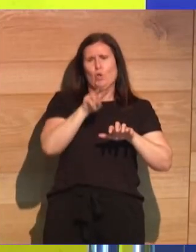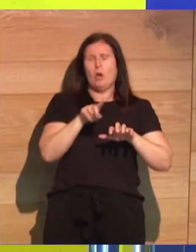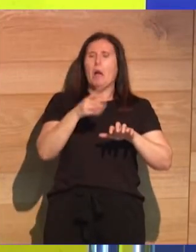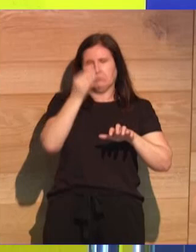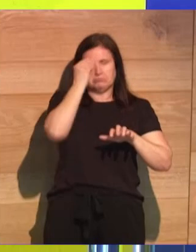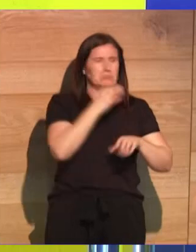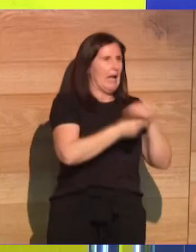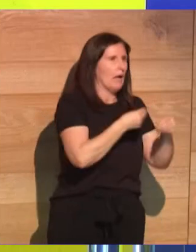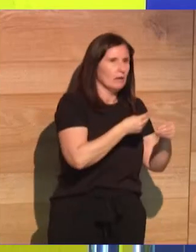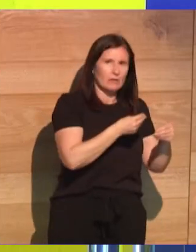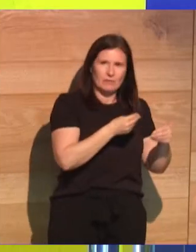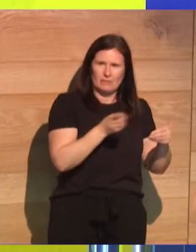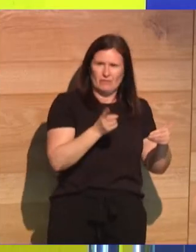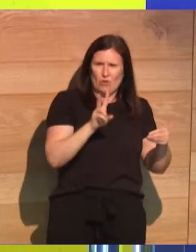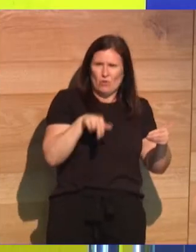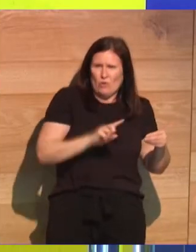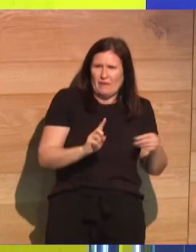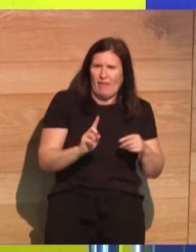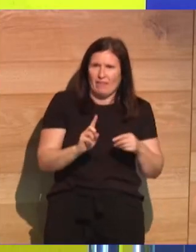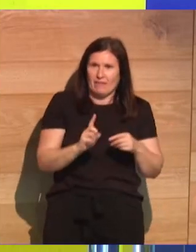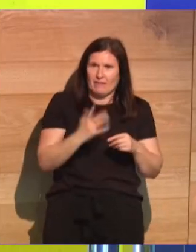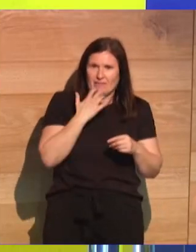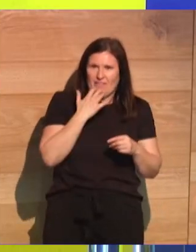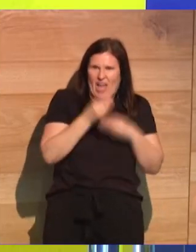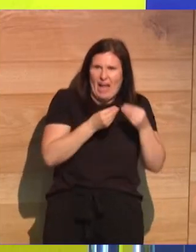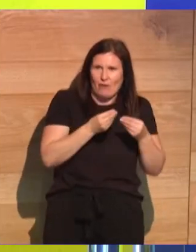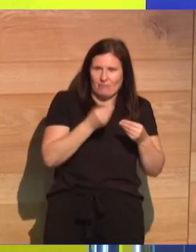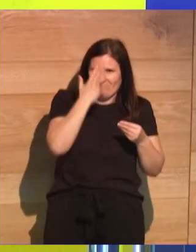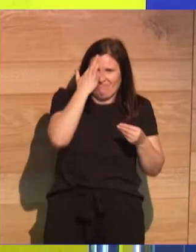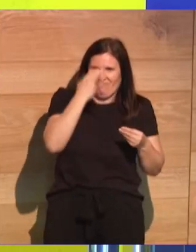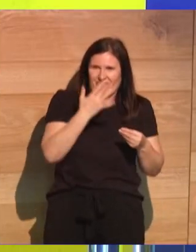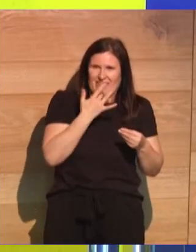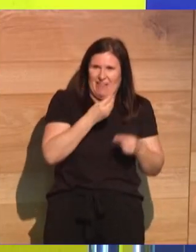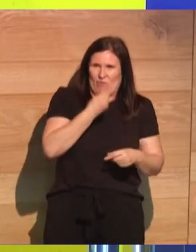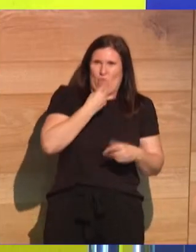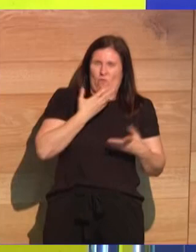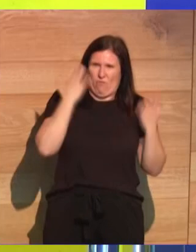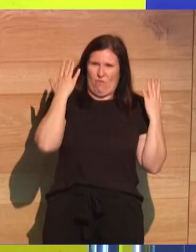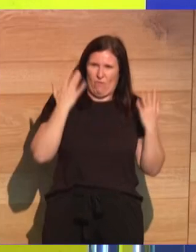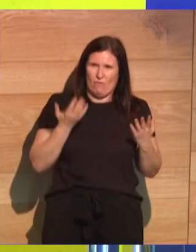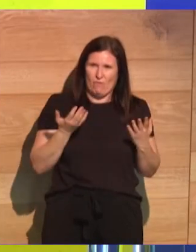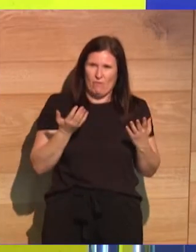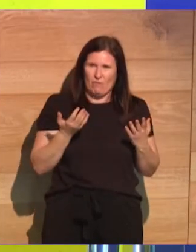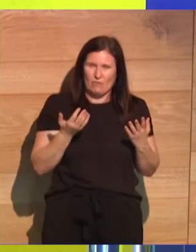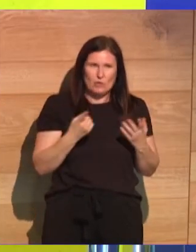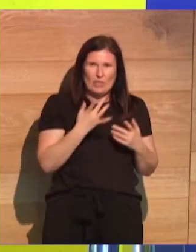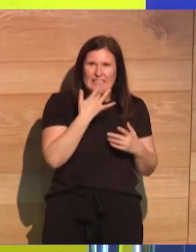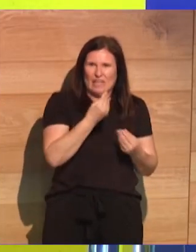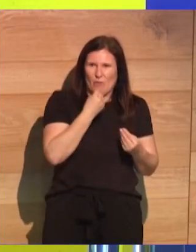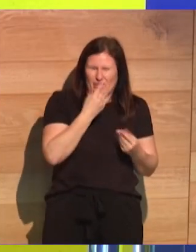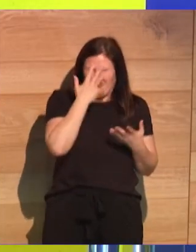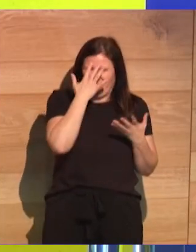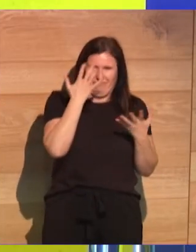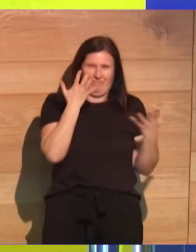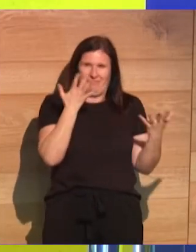Pero podría ocurrir en alguna otra cosa. Es decir, le falta esa idea de contexto. O sea, ¿cómo vas a comer cristales? Eso